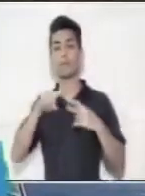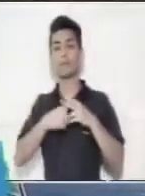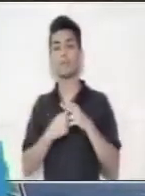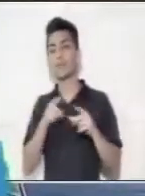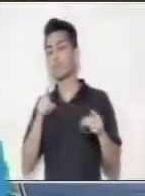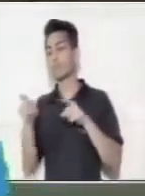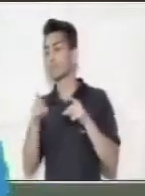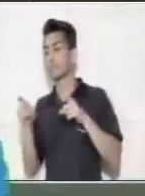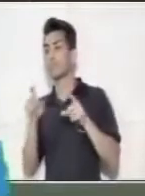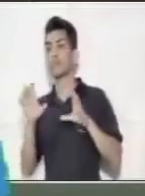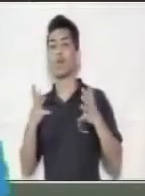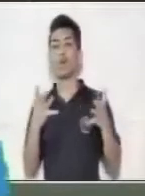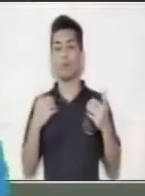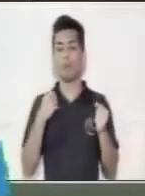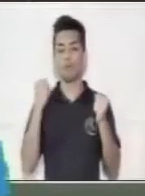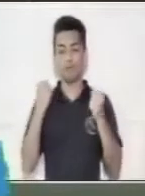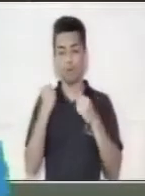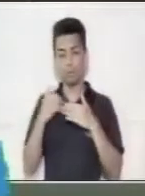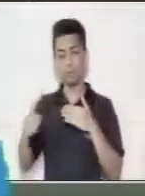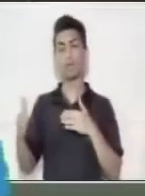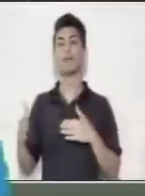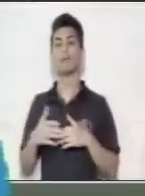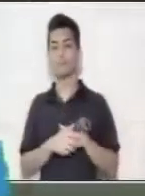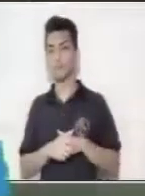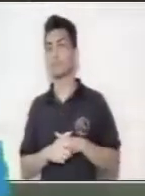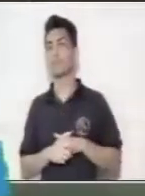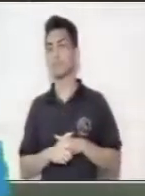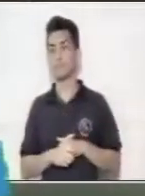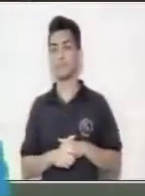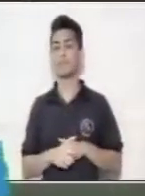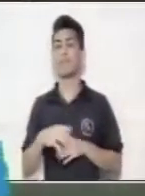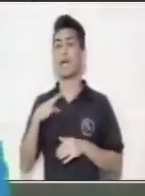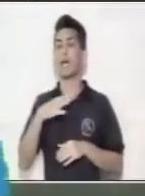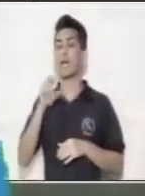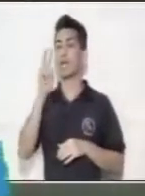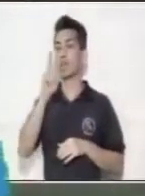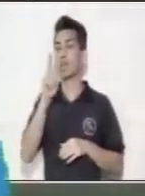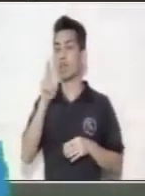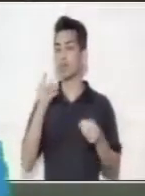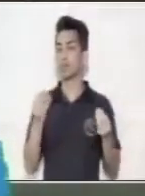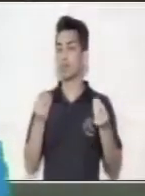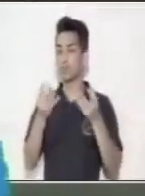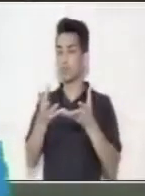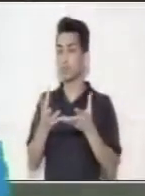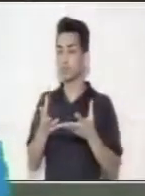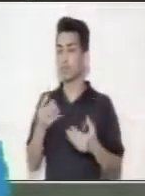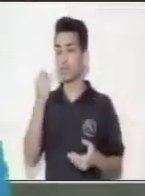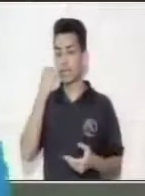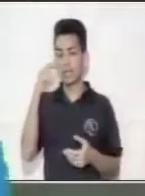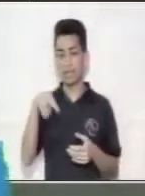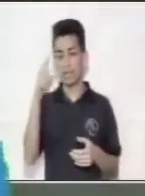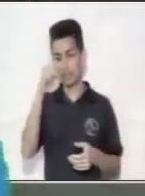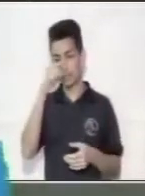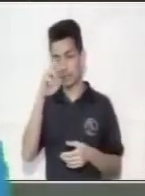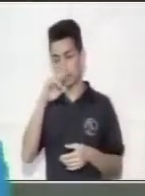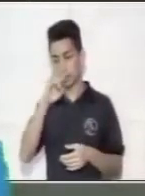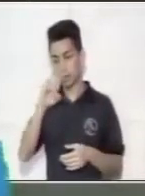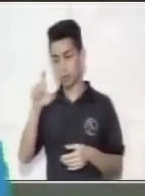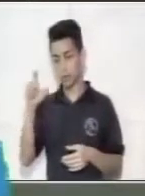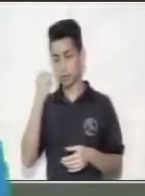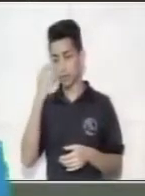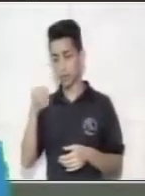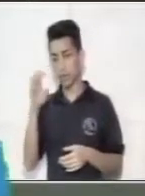el concepto de fuerza. Y hay dos instrucciones que muchas veces encuentras en